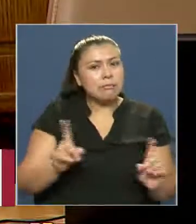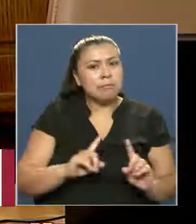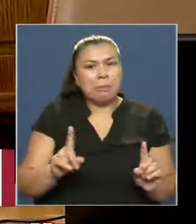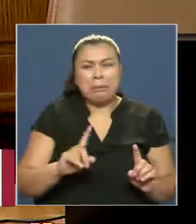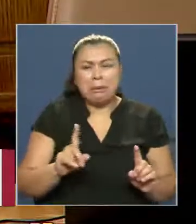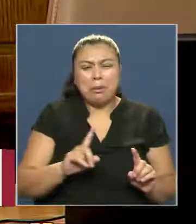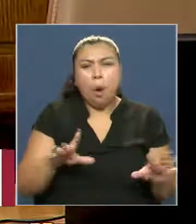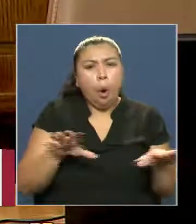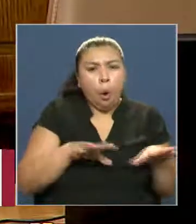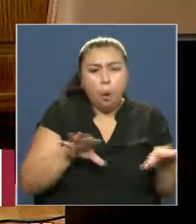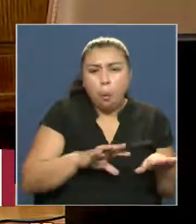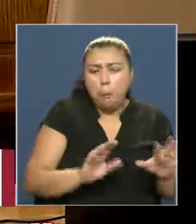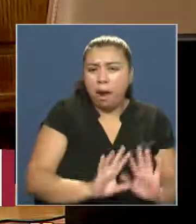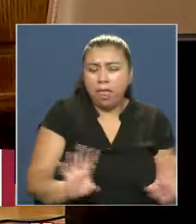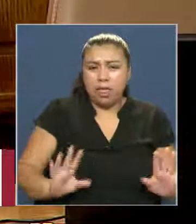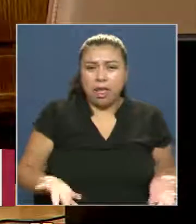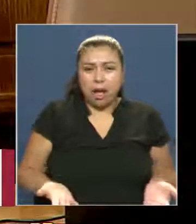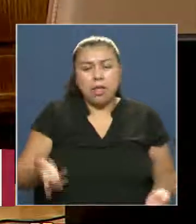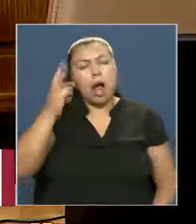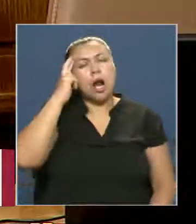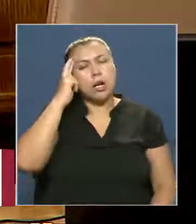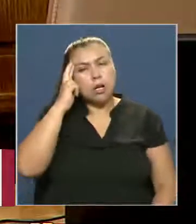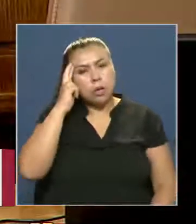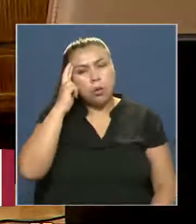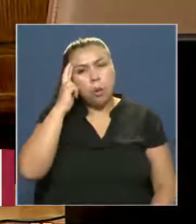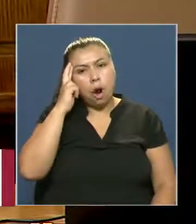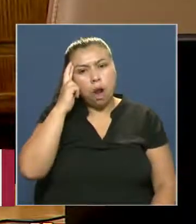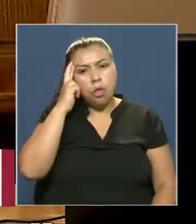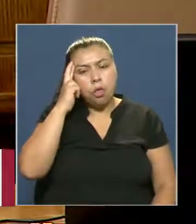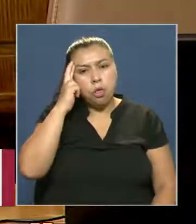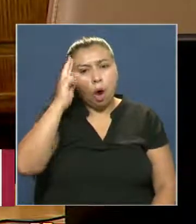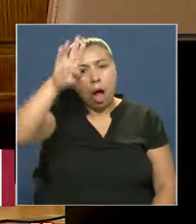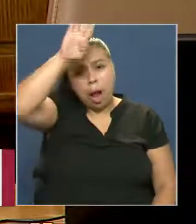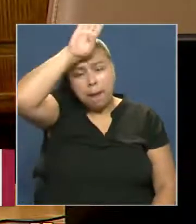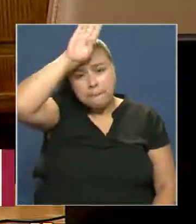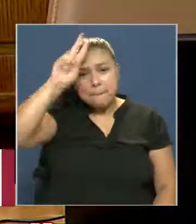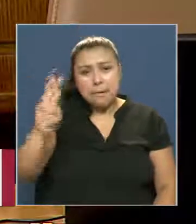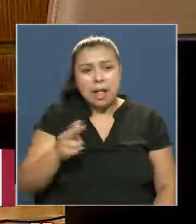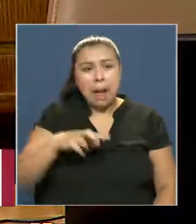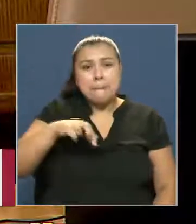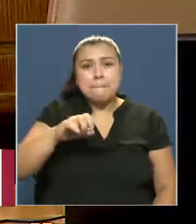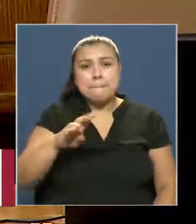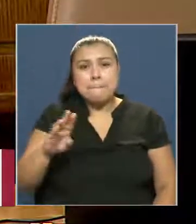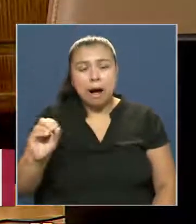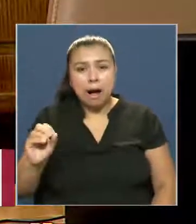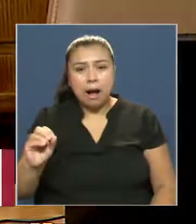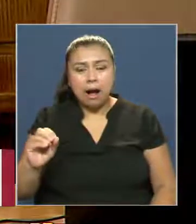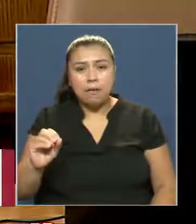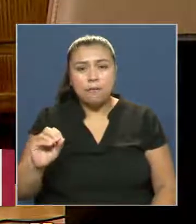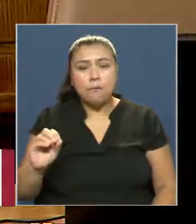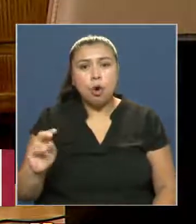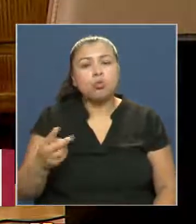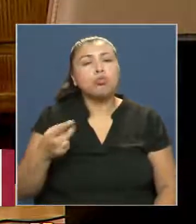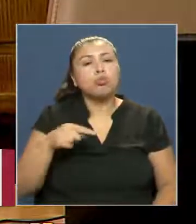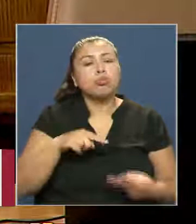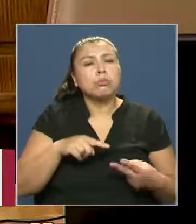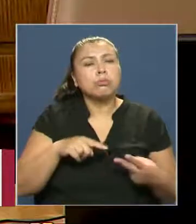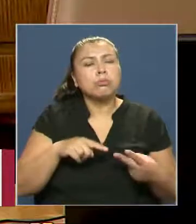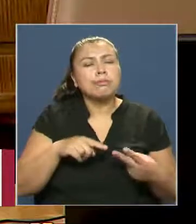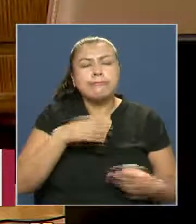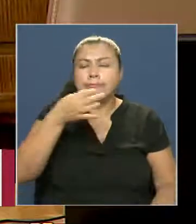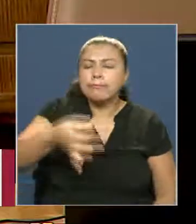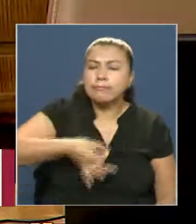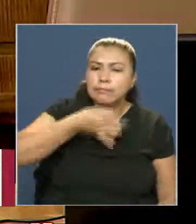ocupar. Recuerdo al gran Papa Juan Pablo II, el Papa Magno, que decía con su